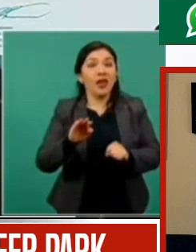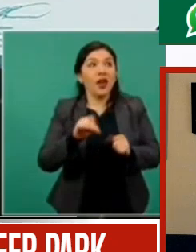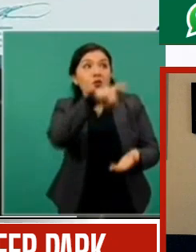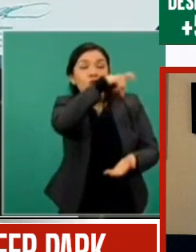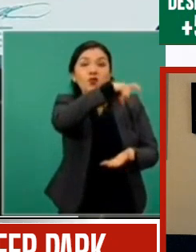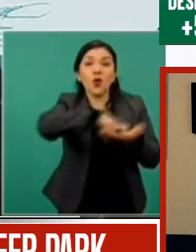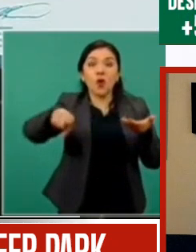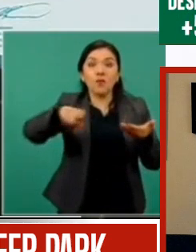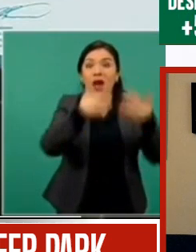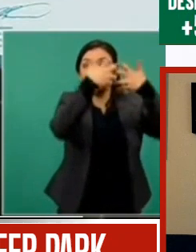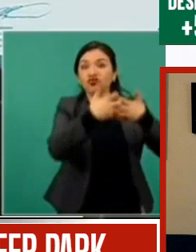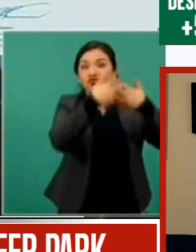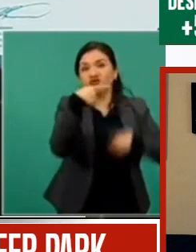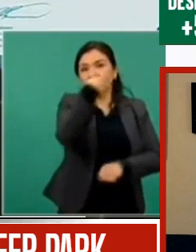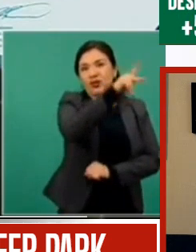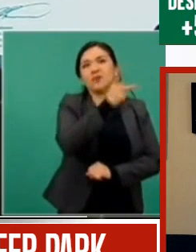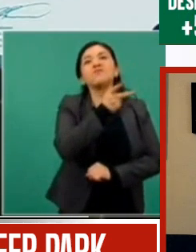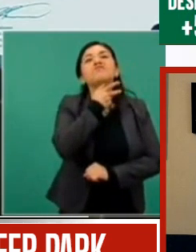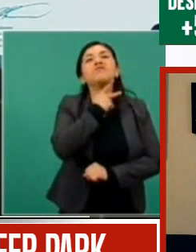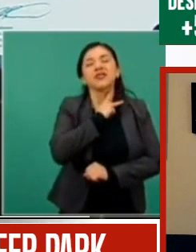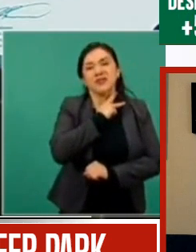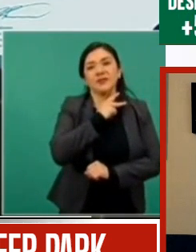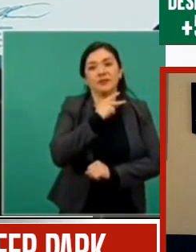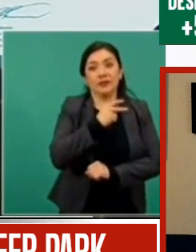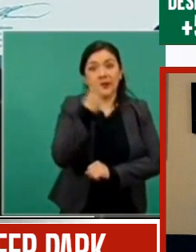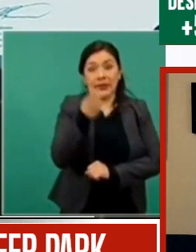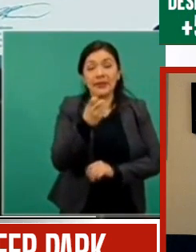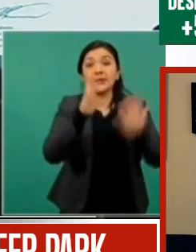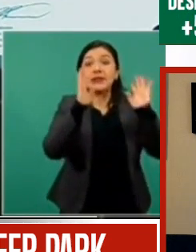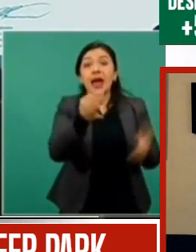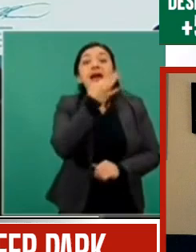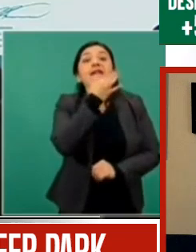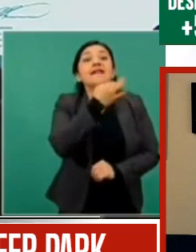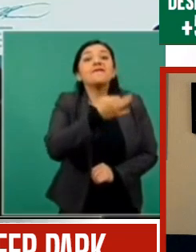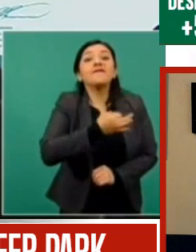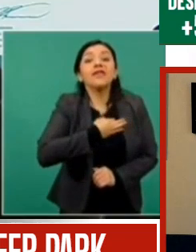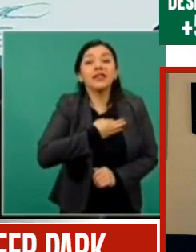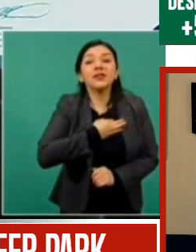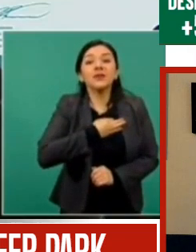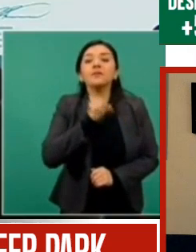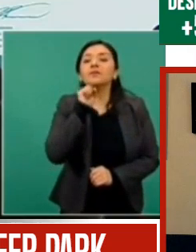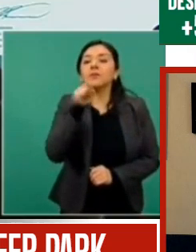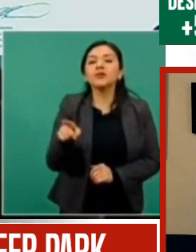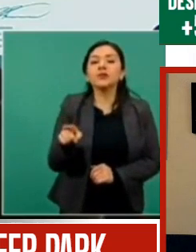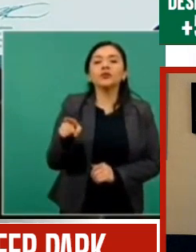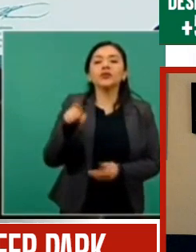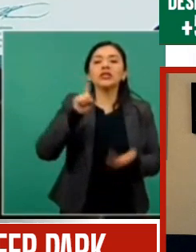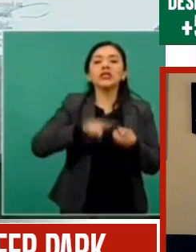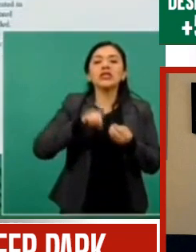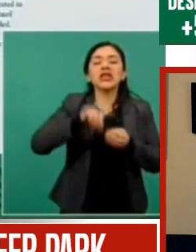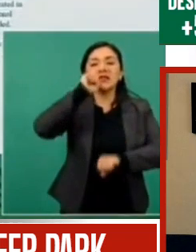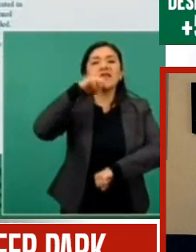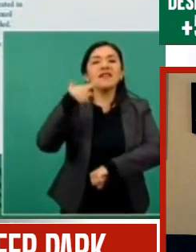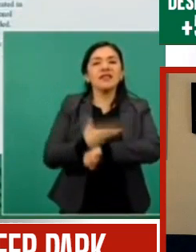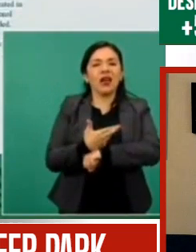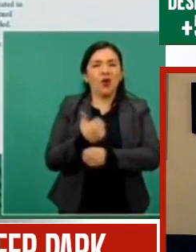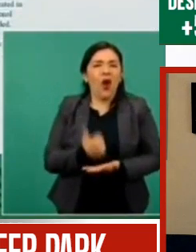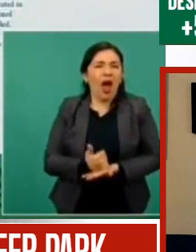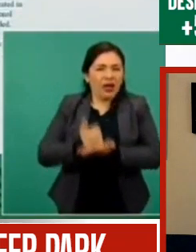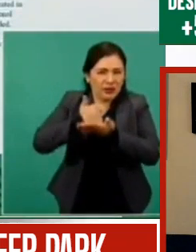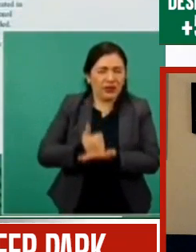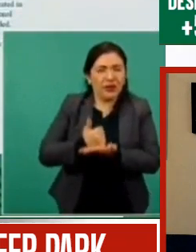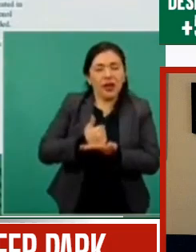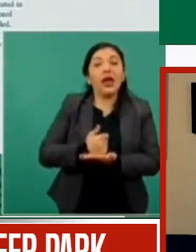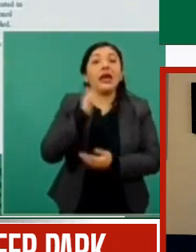después de haber hecho toda la revisión correspondiente esto nos lo comunica el secretario asistente